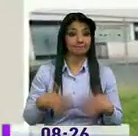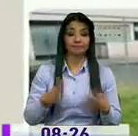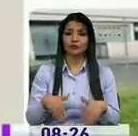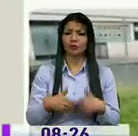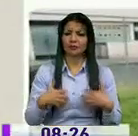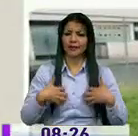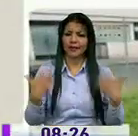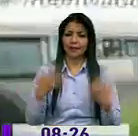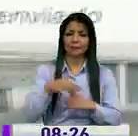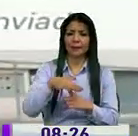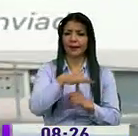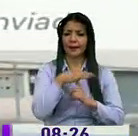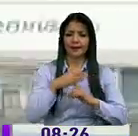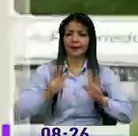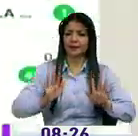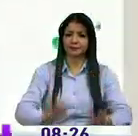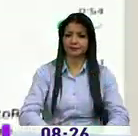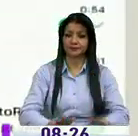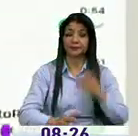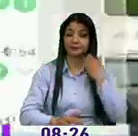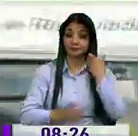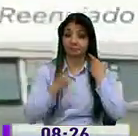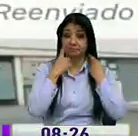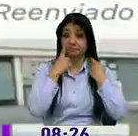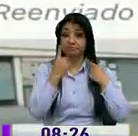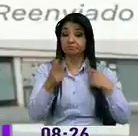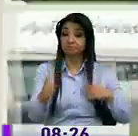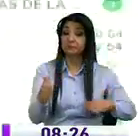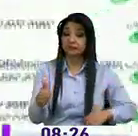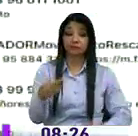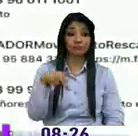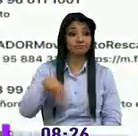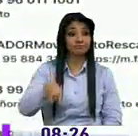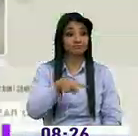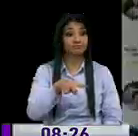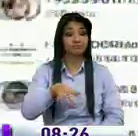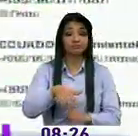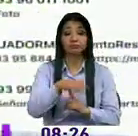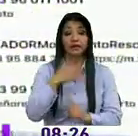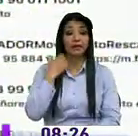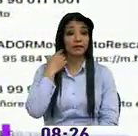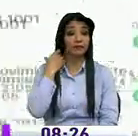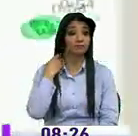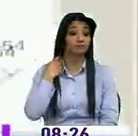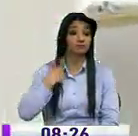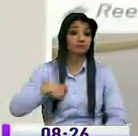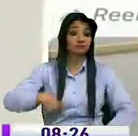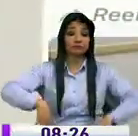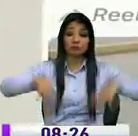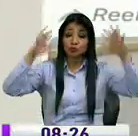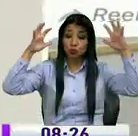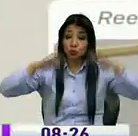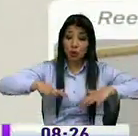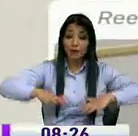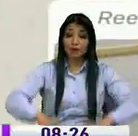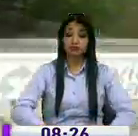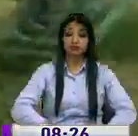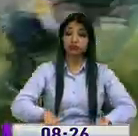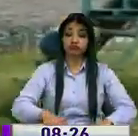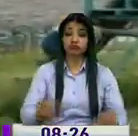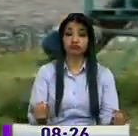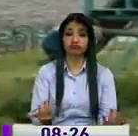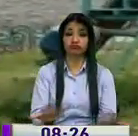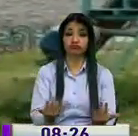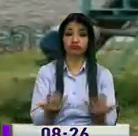los parques, ah? Parques. Y evidenciamos los, miren, parques. Yo no sé, llovió muy fuerte. Y el estado de los juegos